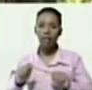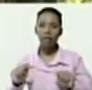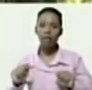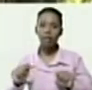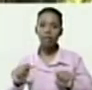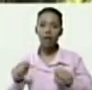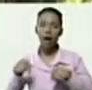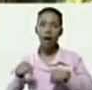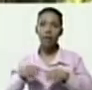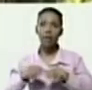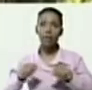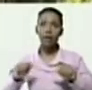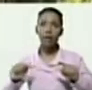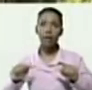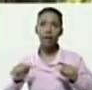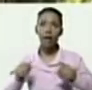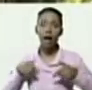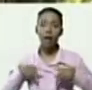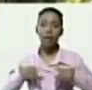a esta tierra, aquí